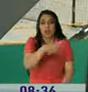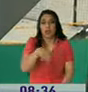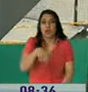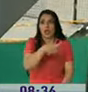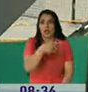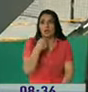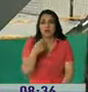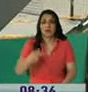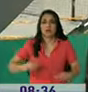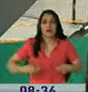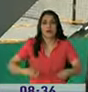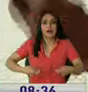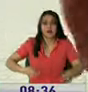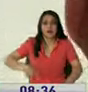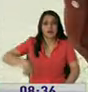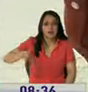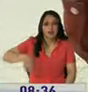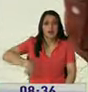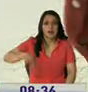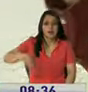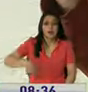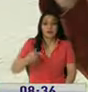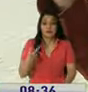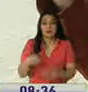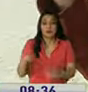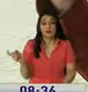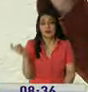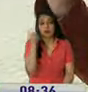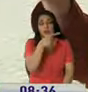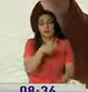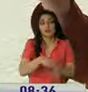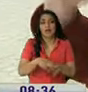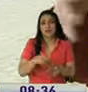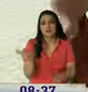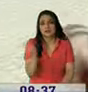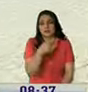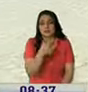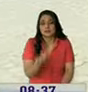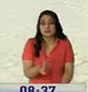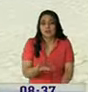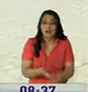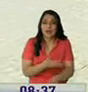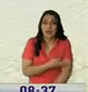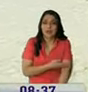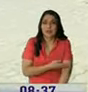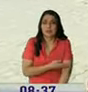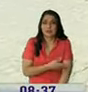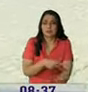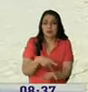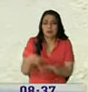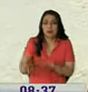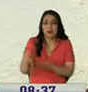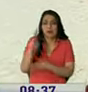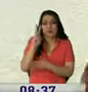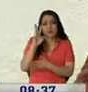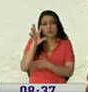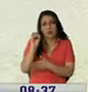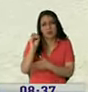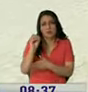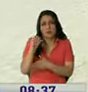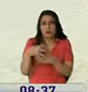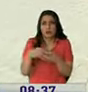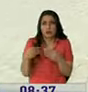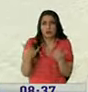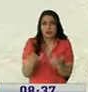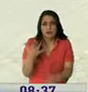que gasta más en transporte. Para retirarles, por ejemplo, yo cojo taxi. Entonces antes me cobraban, por ejemplo, 2.40,